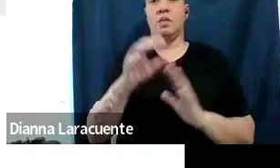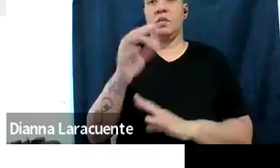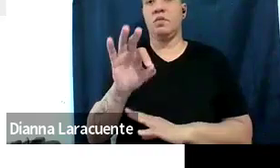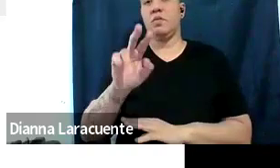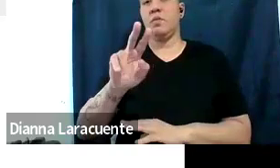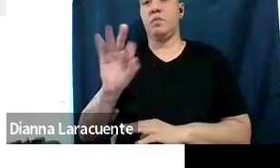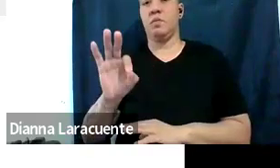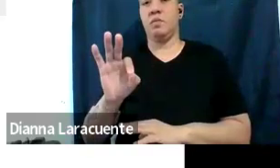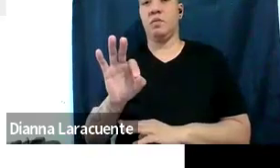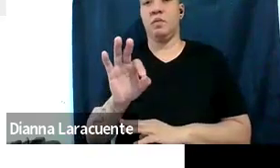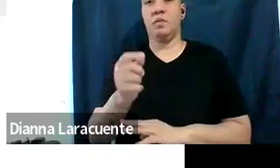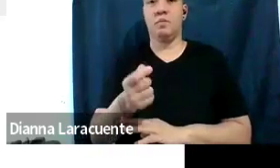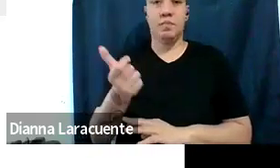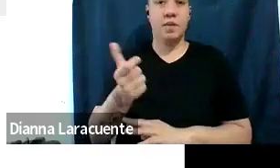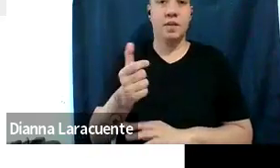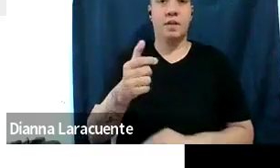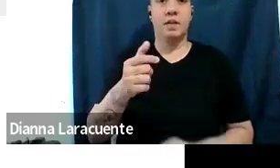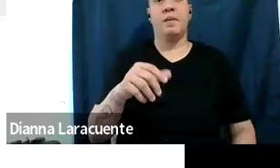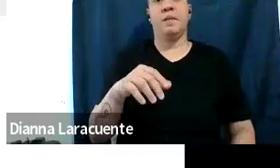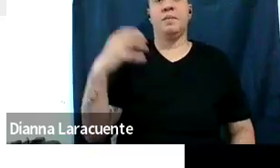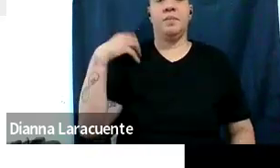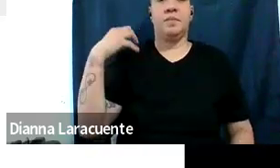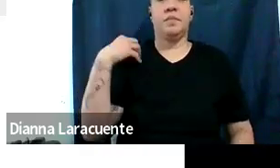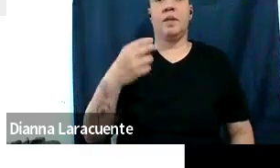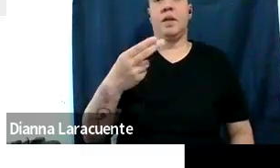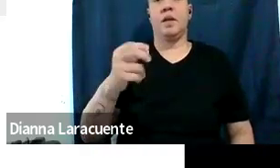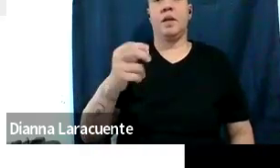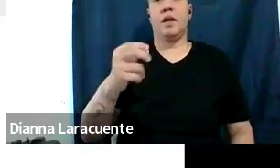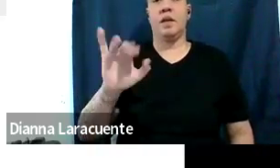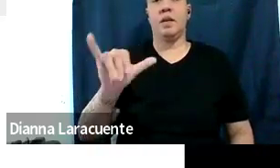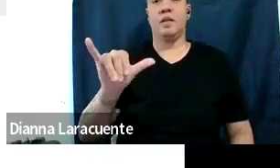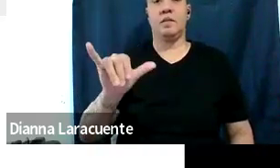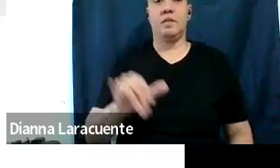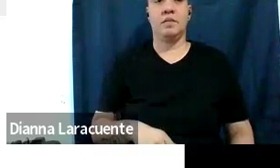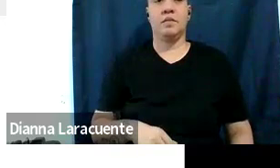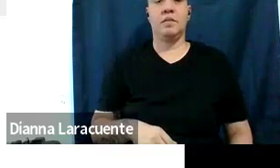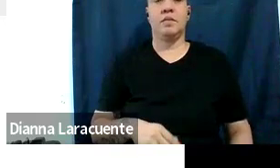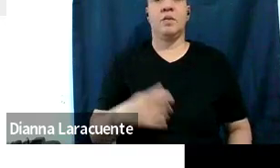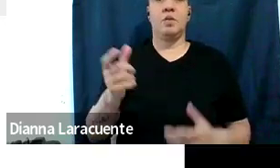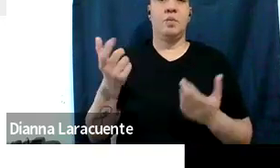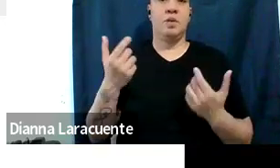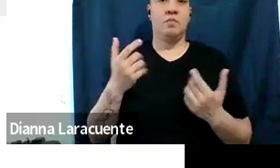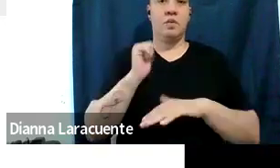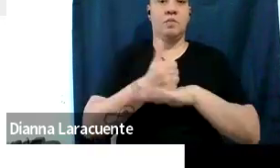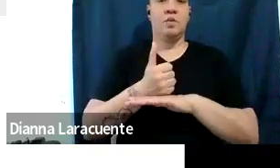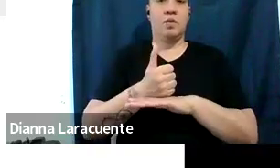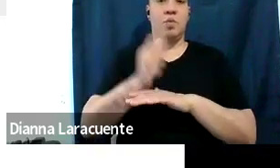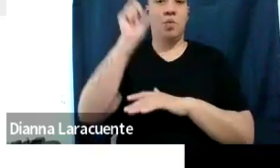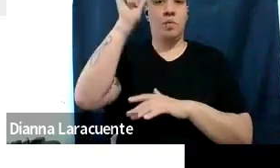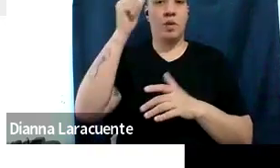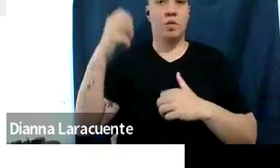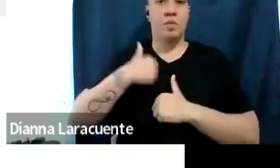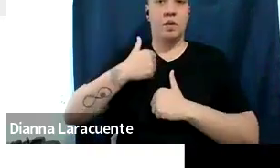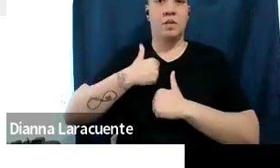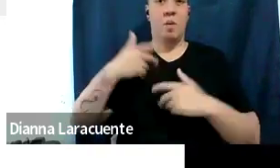la deroga Guy Henry, el general Guy Henry, y nos imponen un gobierno militar. O sea que estábamos peor